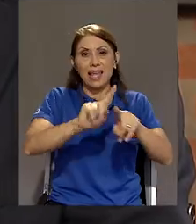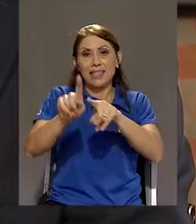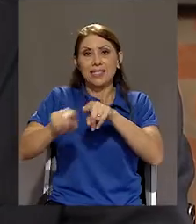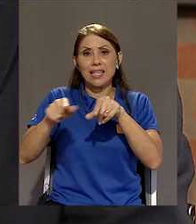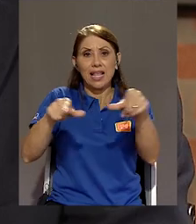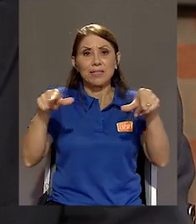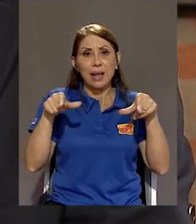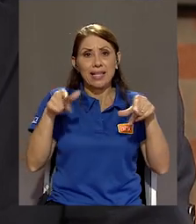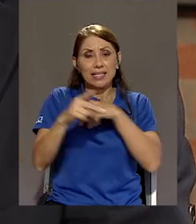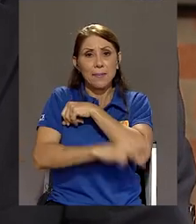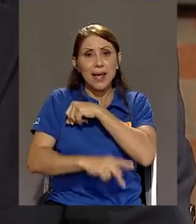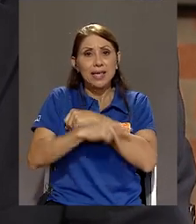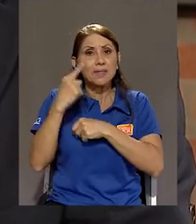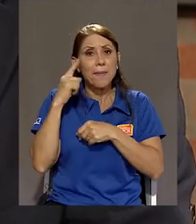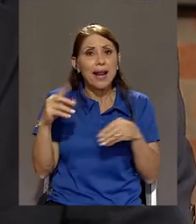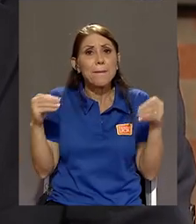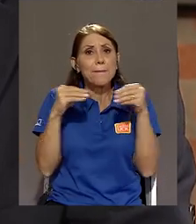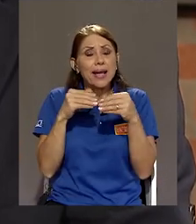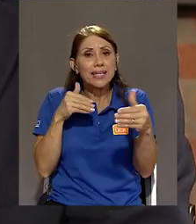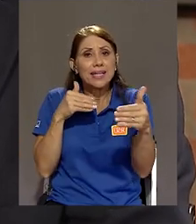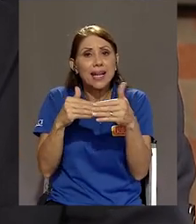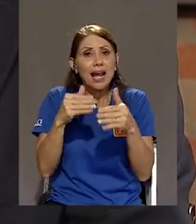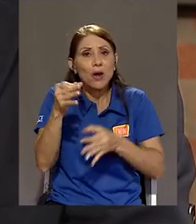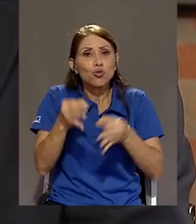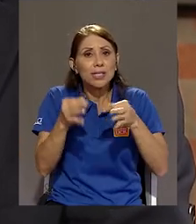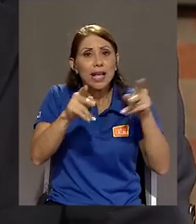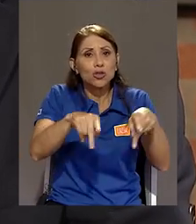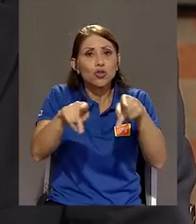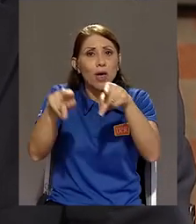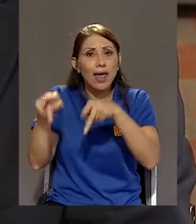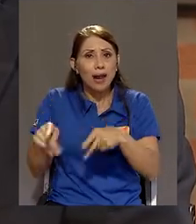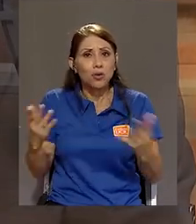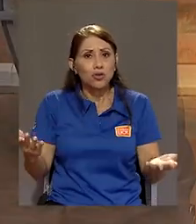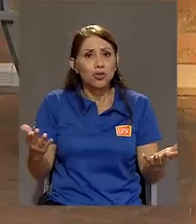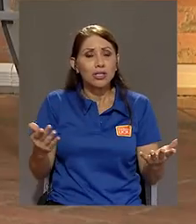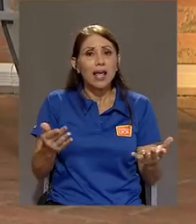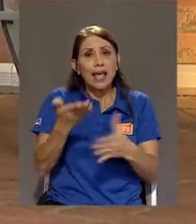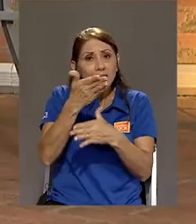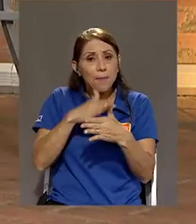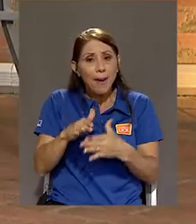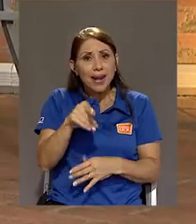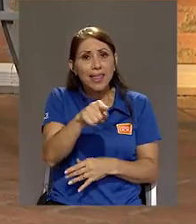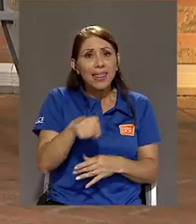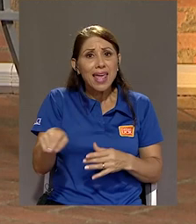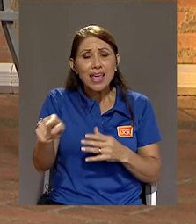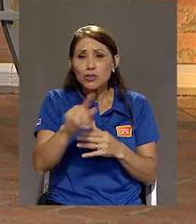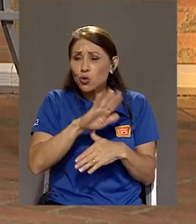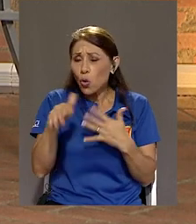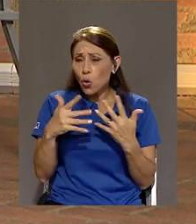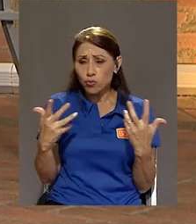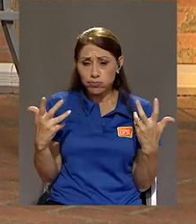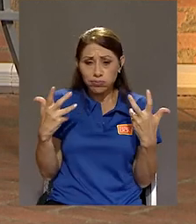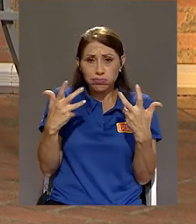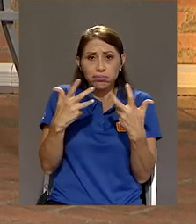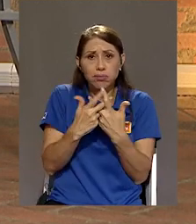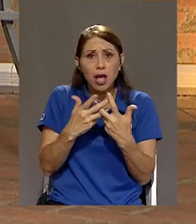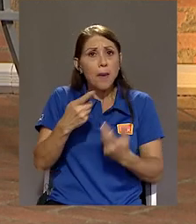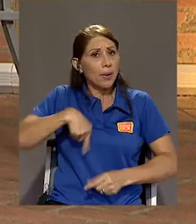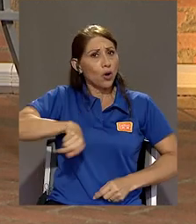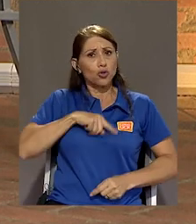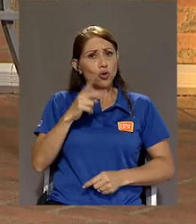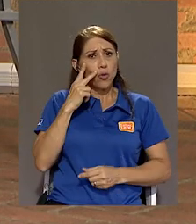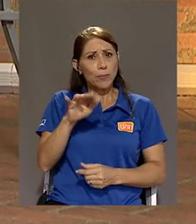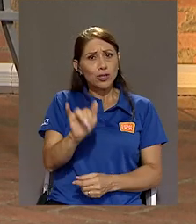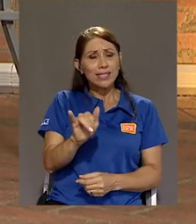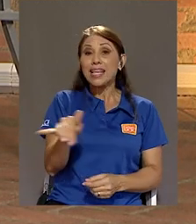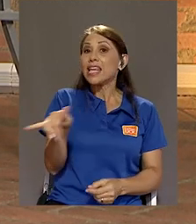del país para acercar más la justicia a los ciudadanos, etc. Es parte de ese engranaje. A veces nosotros no lo vemos así. Igual cuando viene